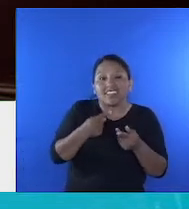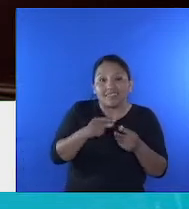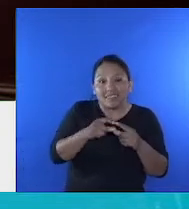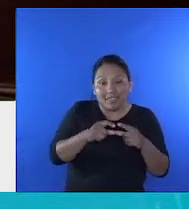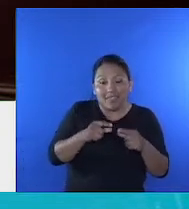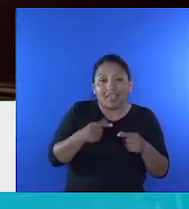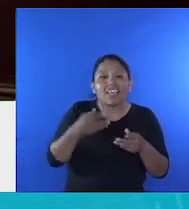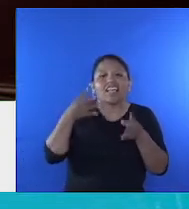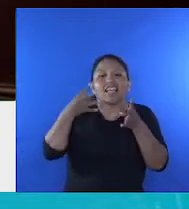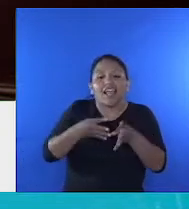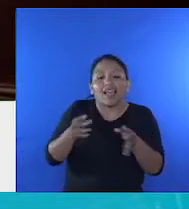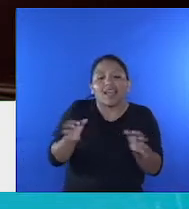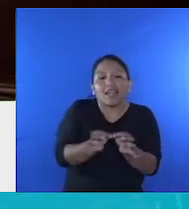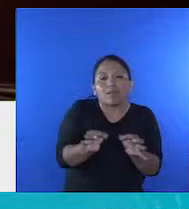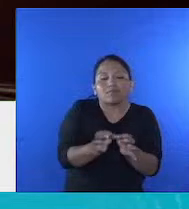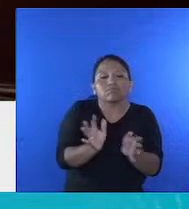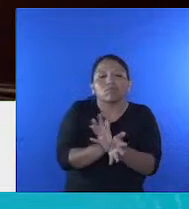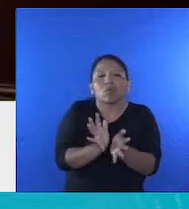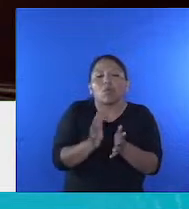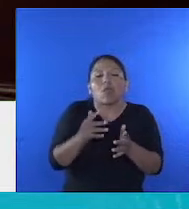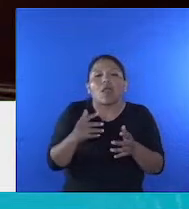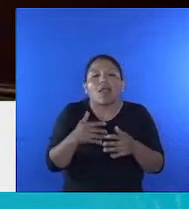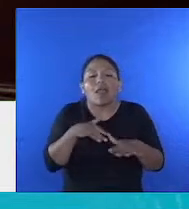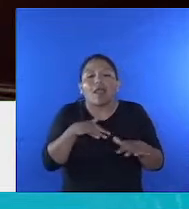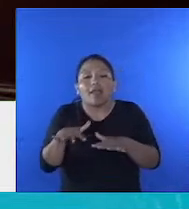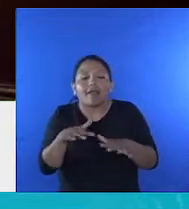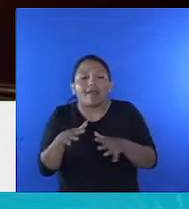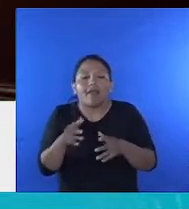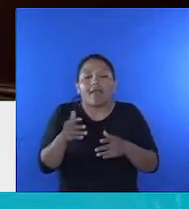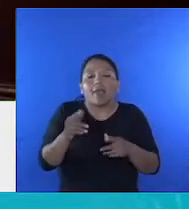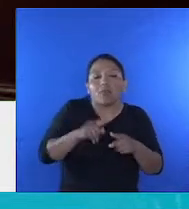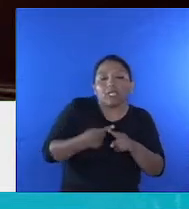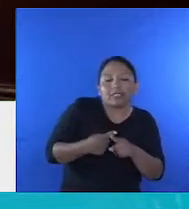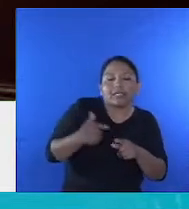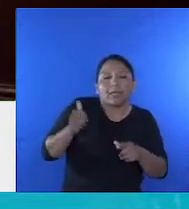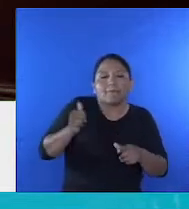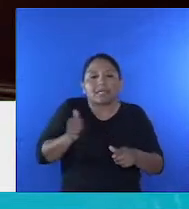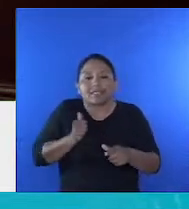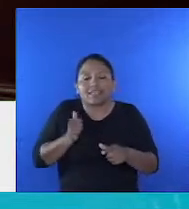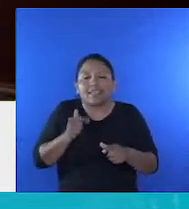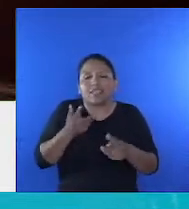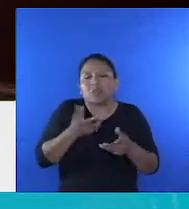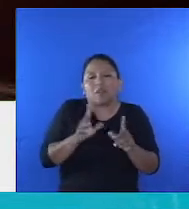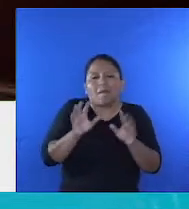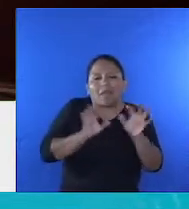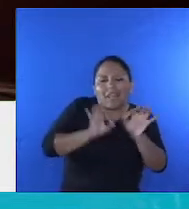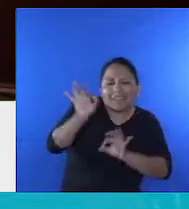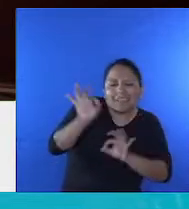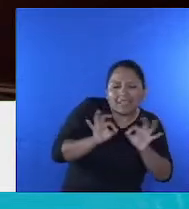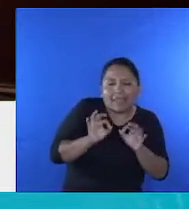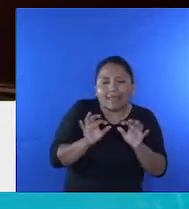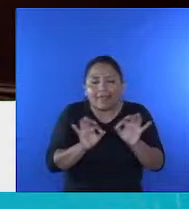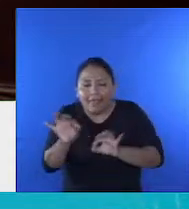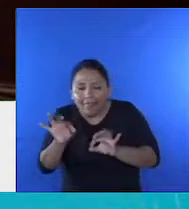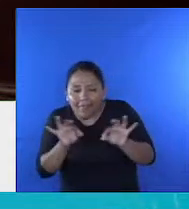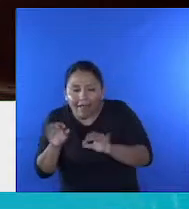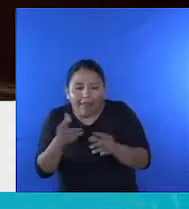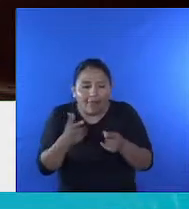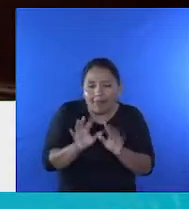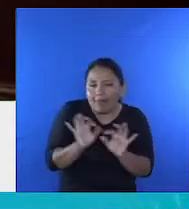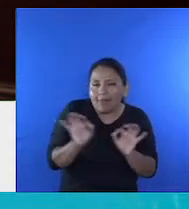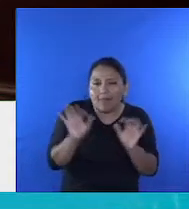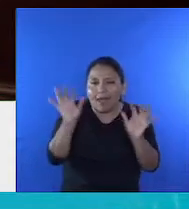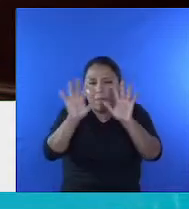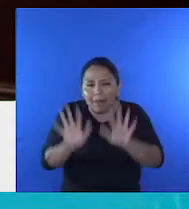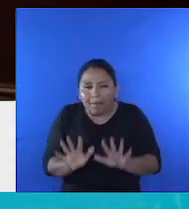que la guerra de Malvinas fue una aventura militar y política, con lo cual no estaba, digamos, ni la estrategia, ni la táctica, ni nada preparado